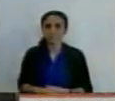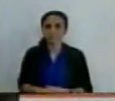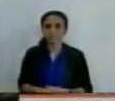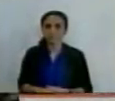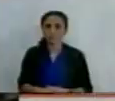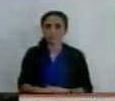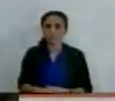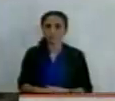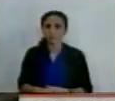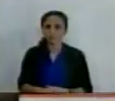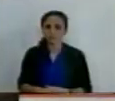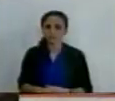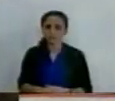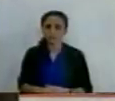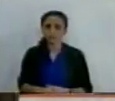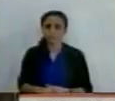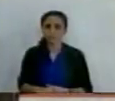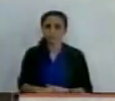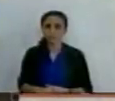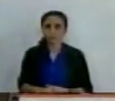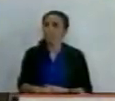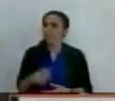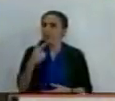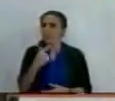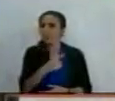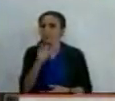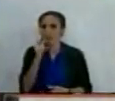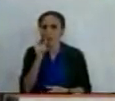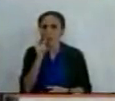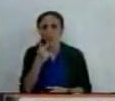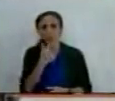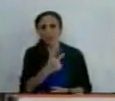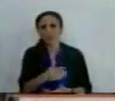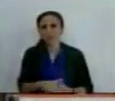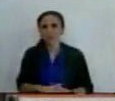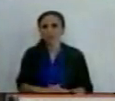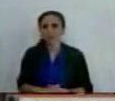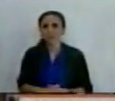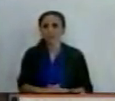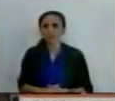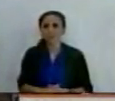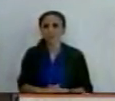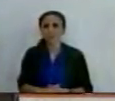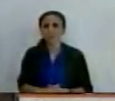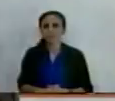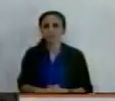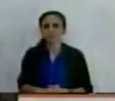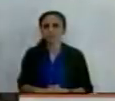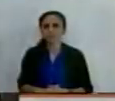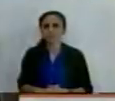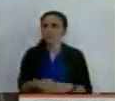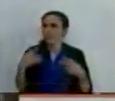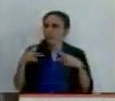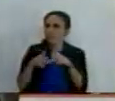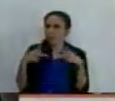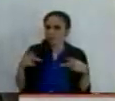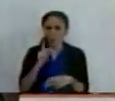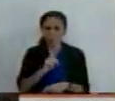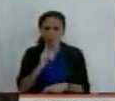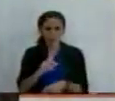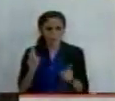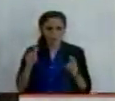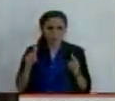él dice fíjense que él dice que él dice que su periódico no miente